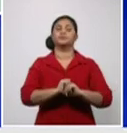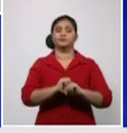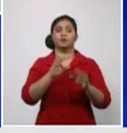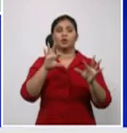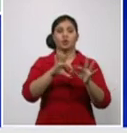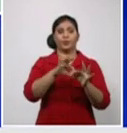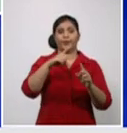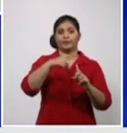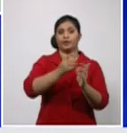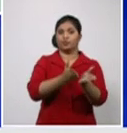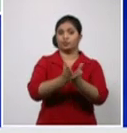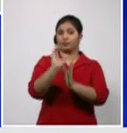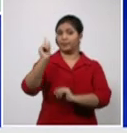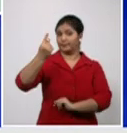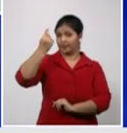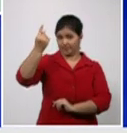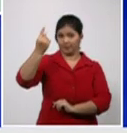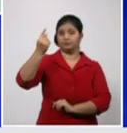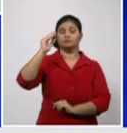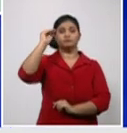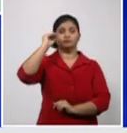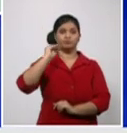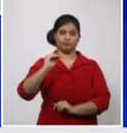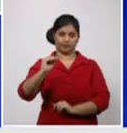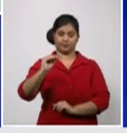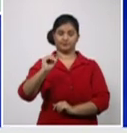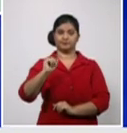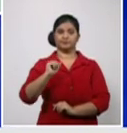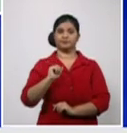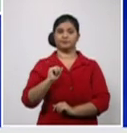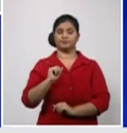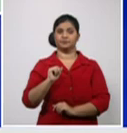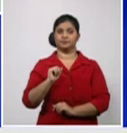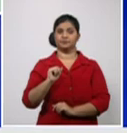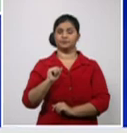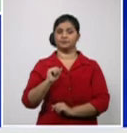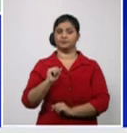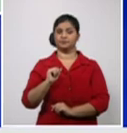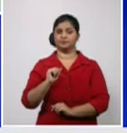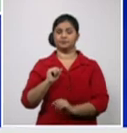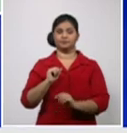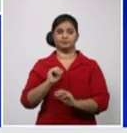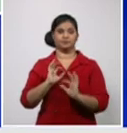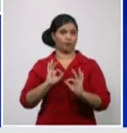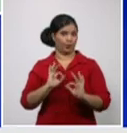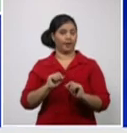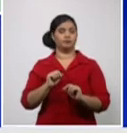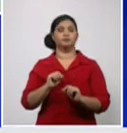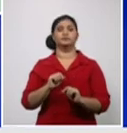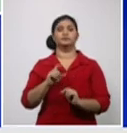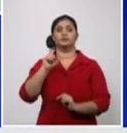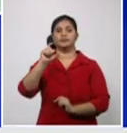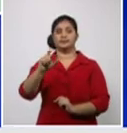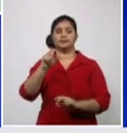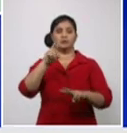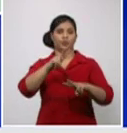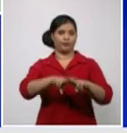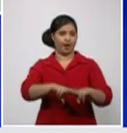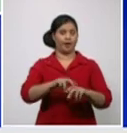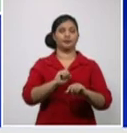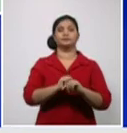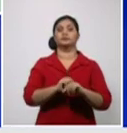primero, le sigue el municipio de Centro Habana, Habana